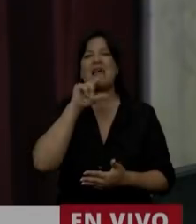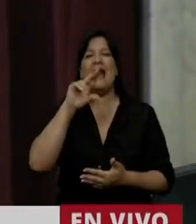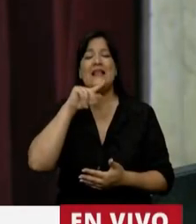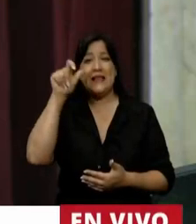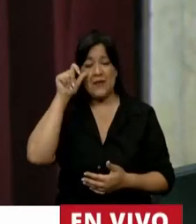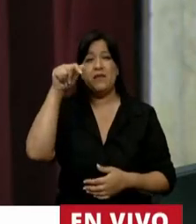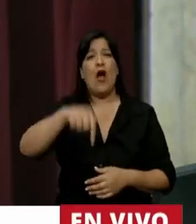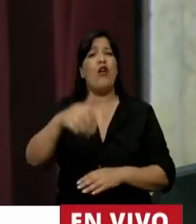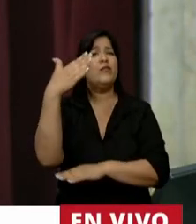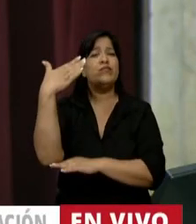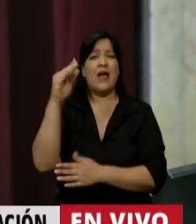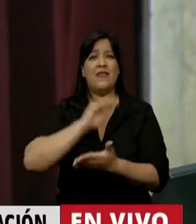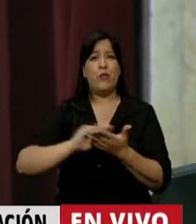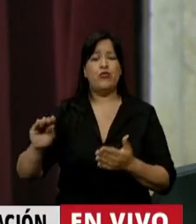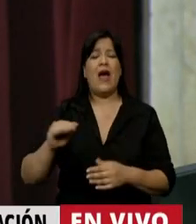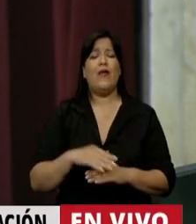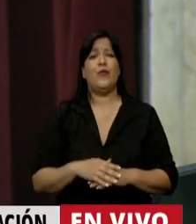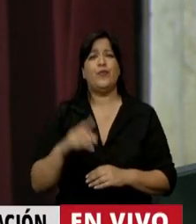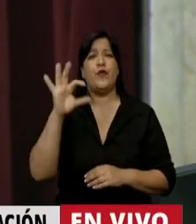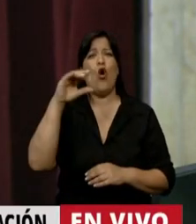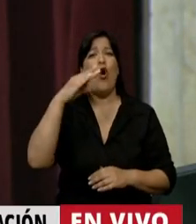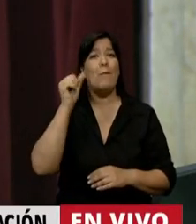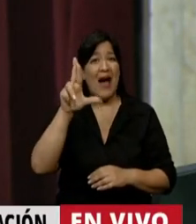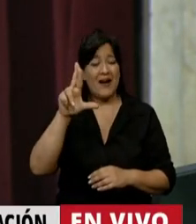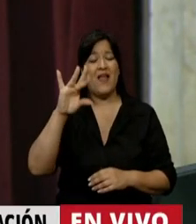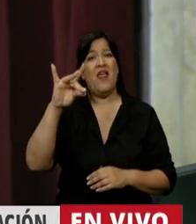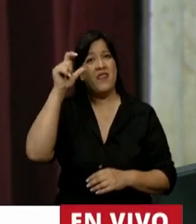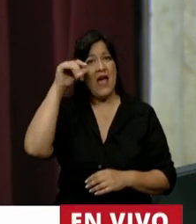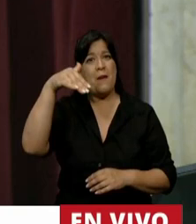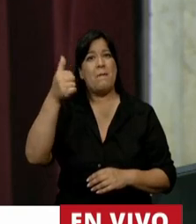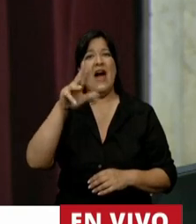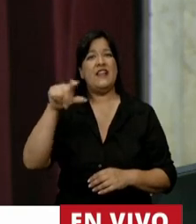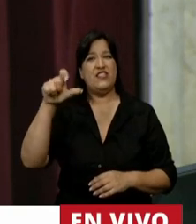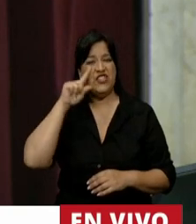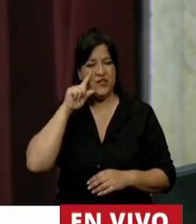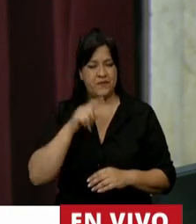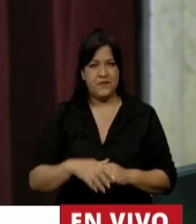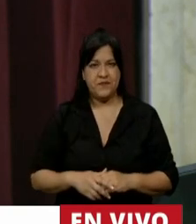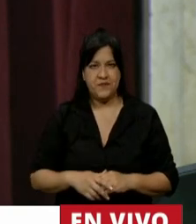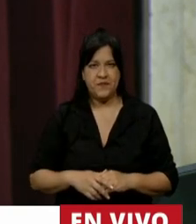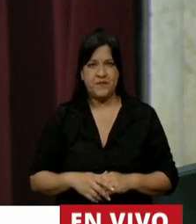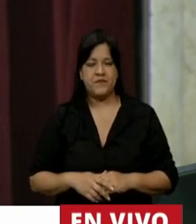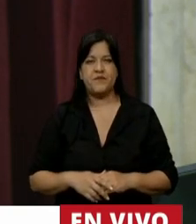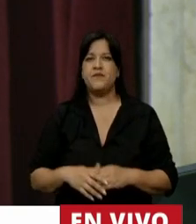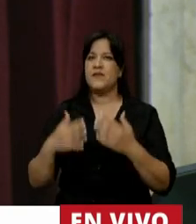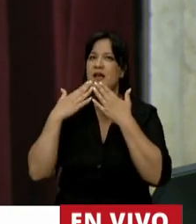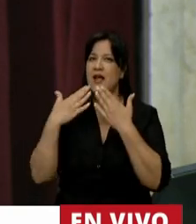En el uso de la palabra, el diputado Omar De Marchi. Bueno, muchas gracias,